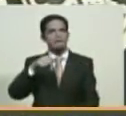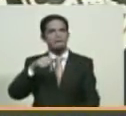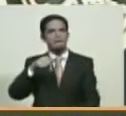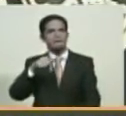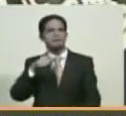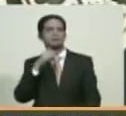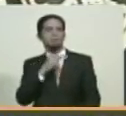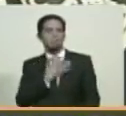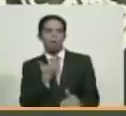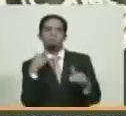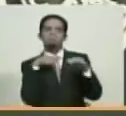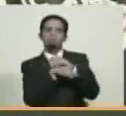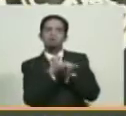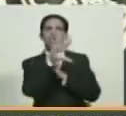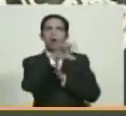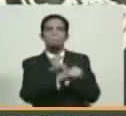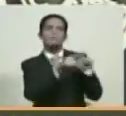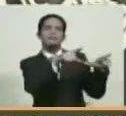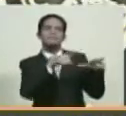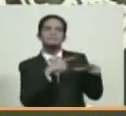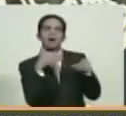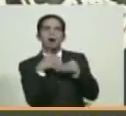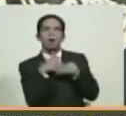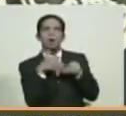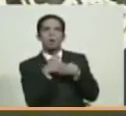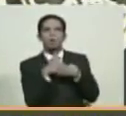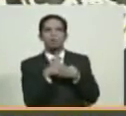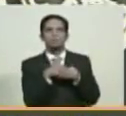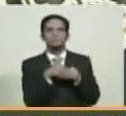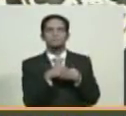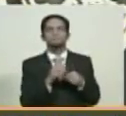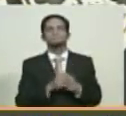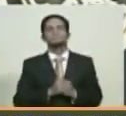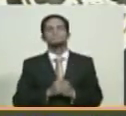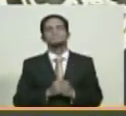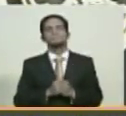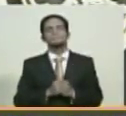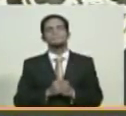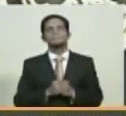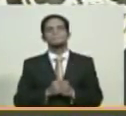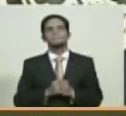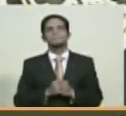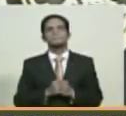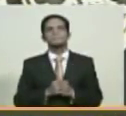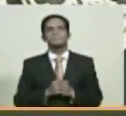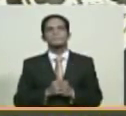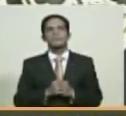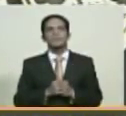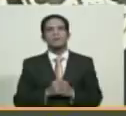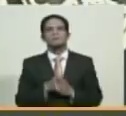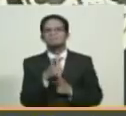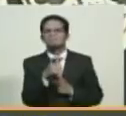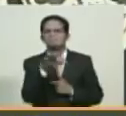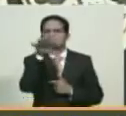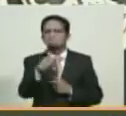comprar su certificado de ahorro. Como lo saben, en dos